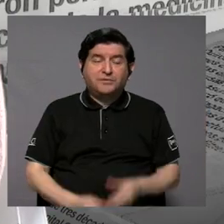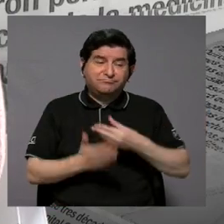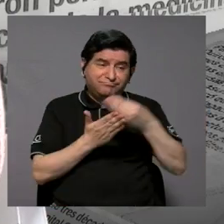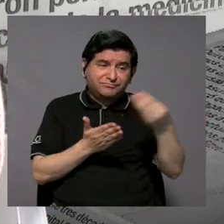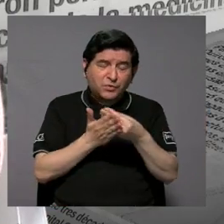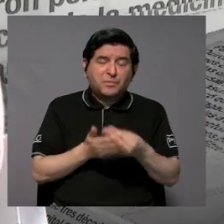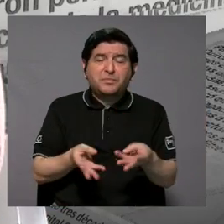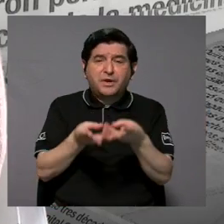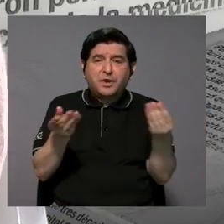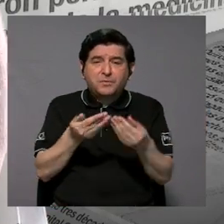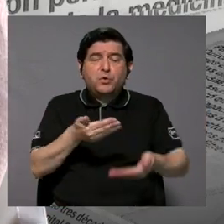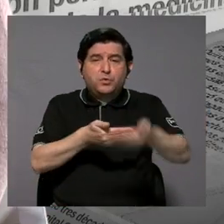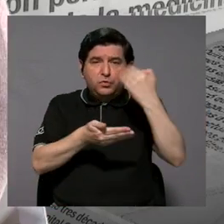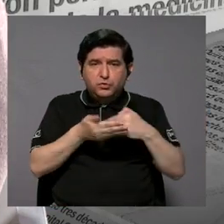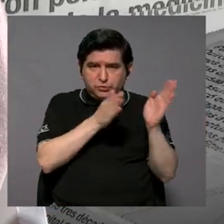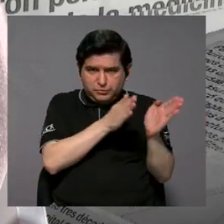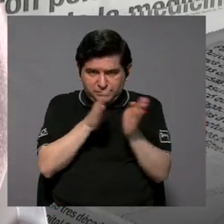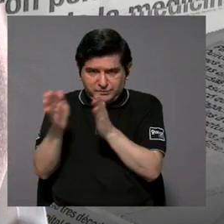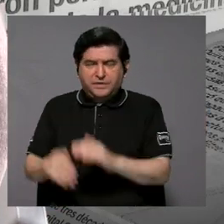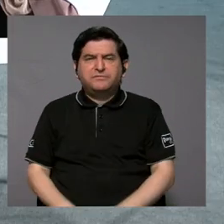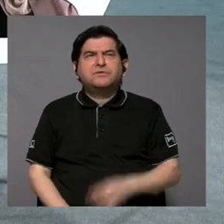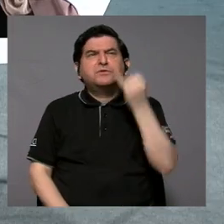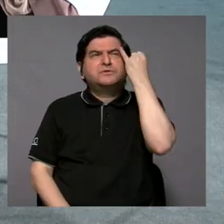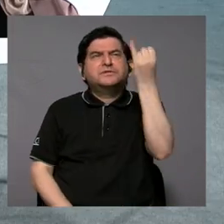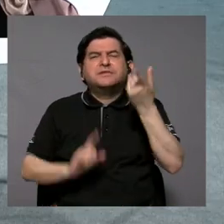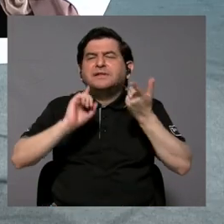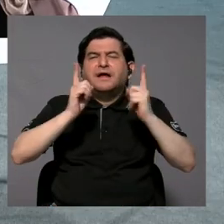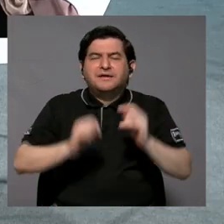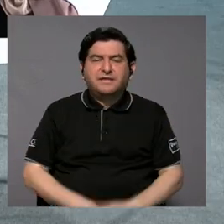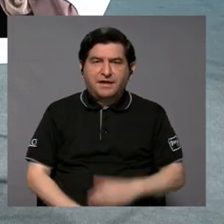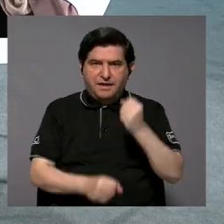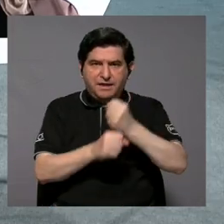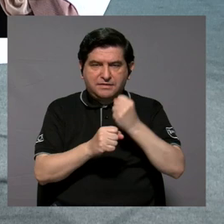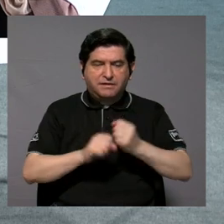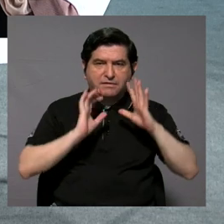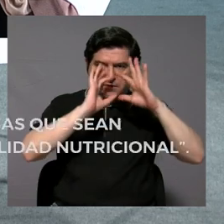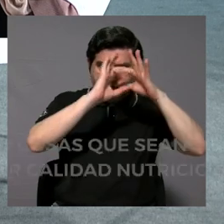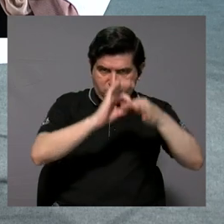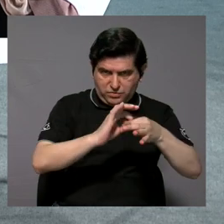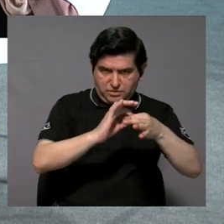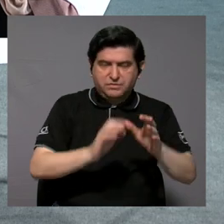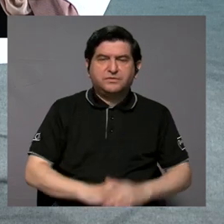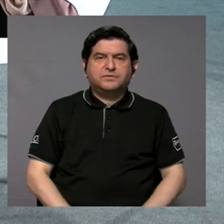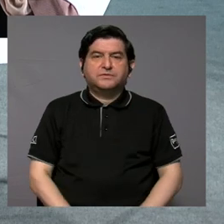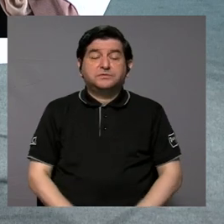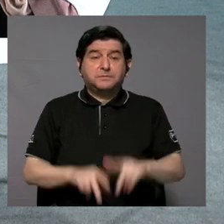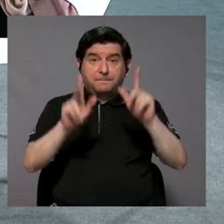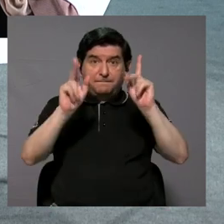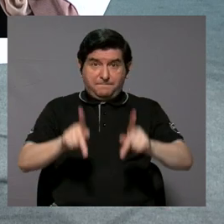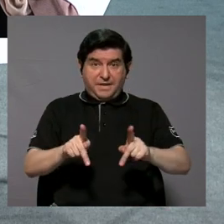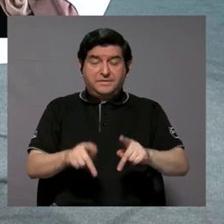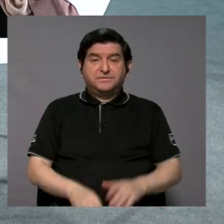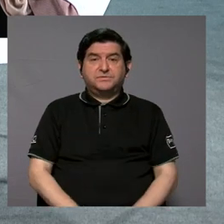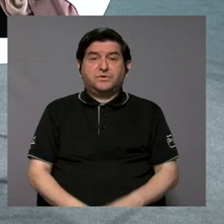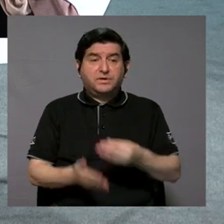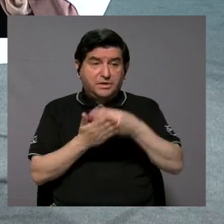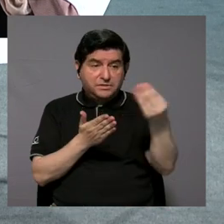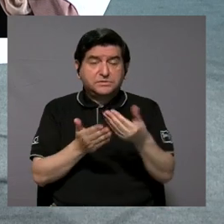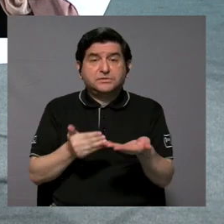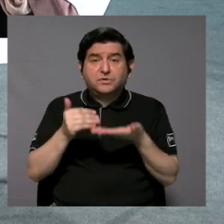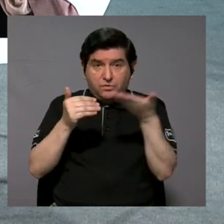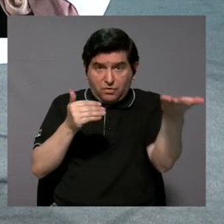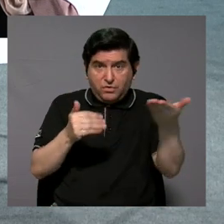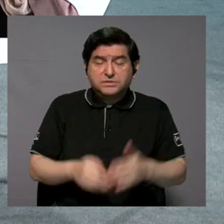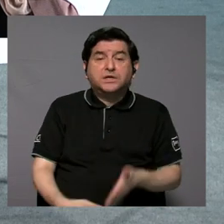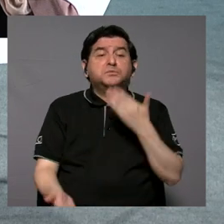productos preenvasados. Entonces, ¿cuál es la idea? La idea es trabajar en conjunto para que la gente pueda consumir cosas que